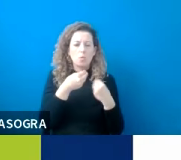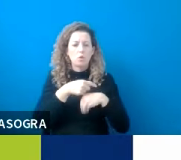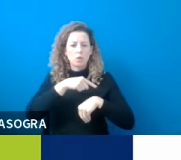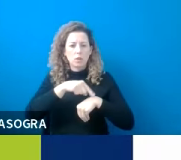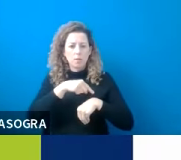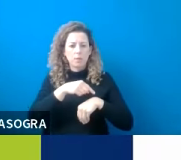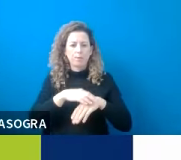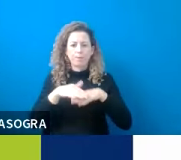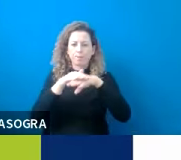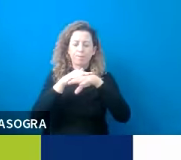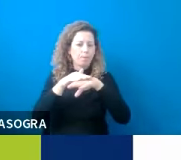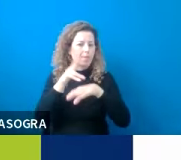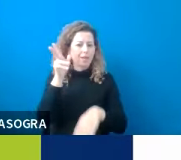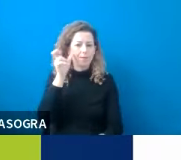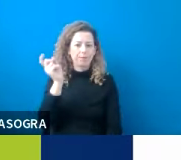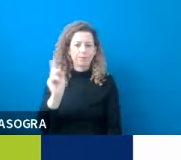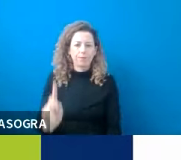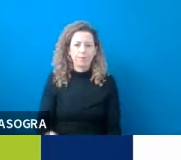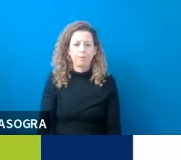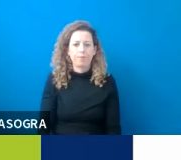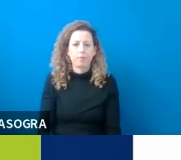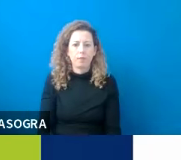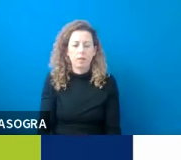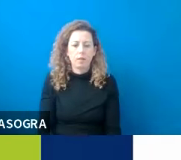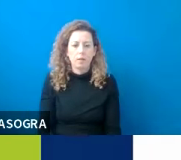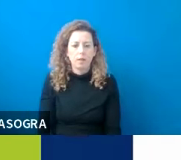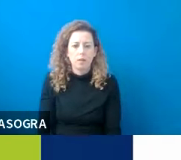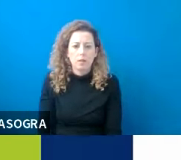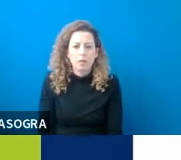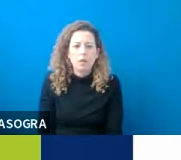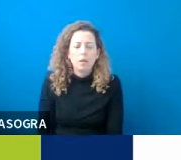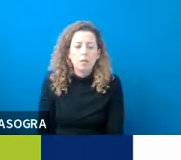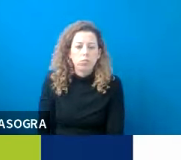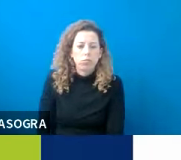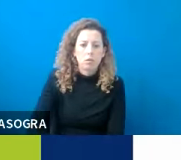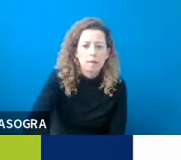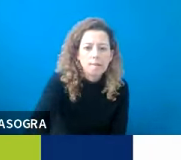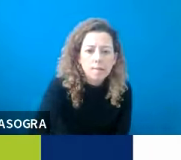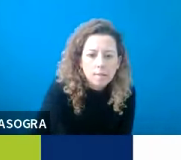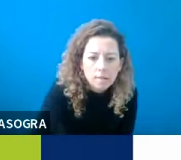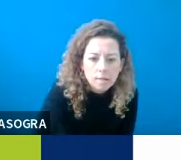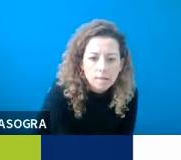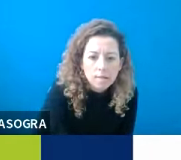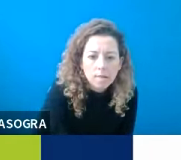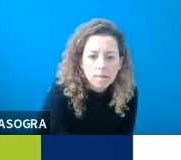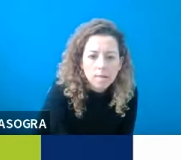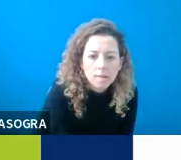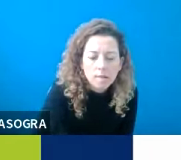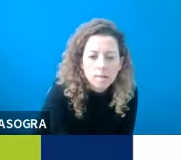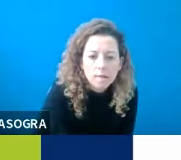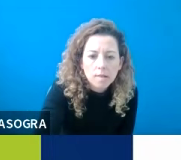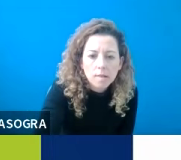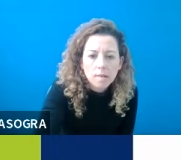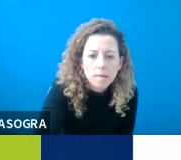menos, se echan culpas y muchas veces en esta primera reunión y en esta primera devolución de información es